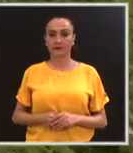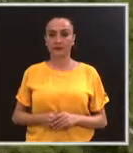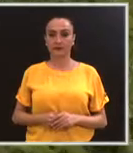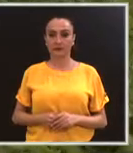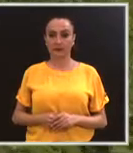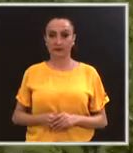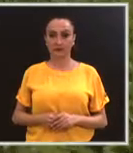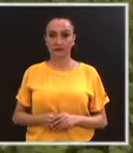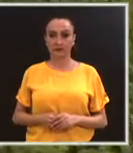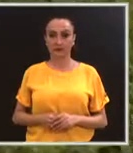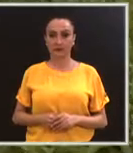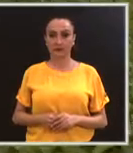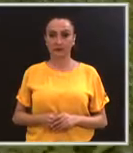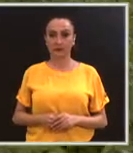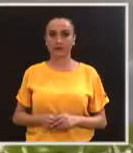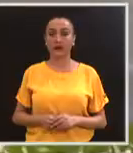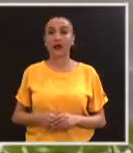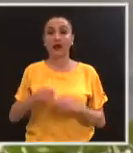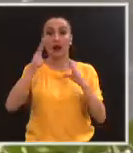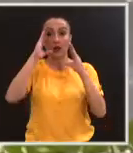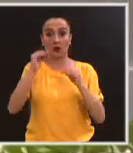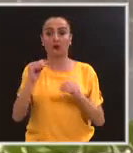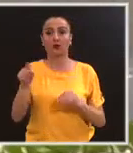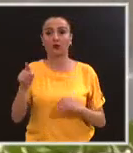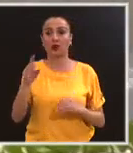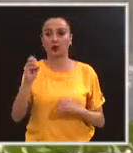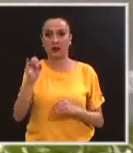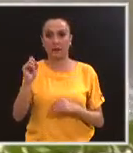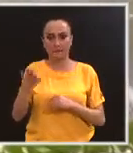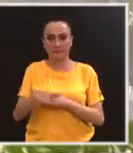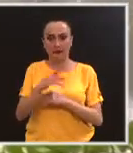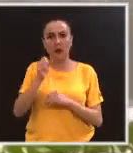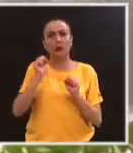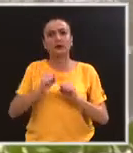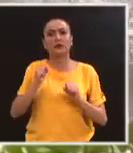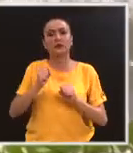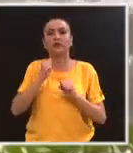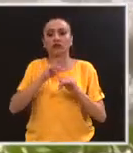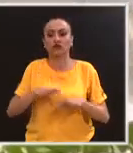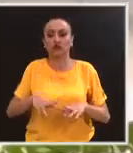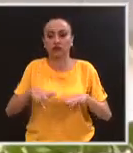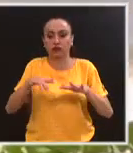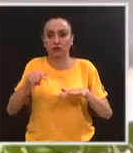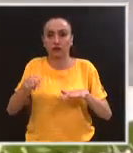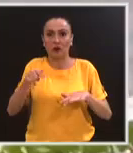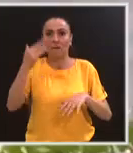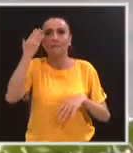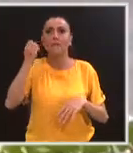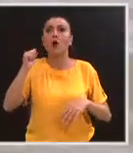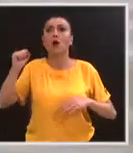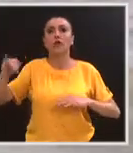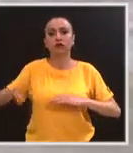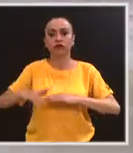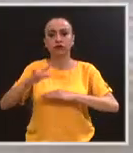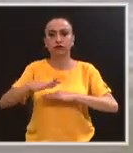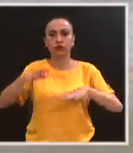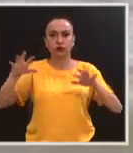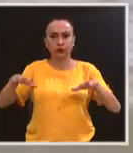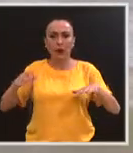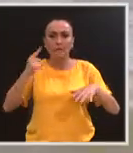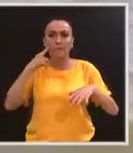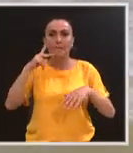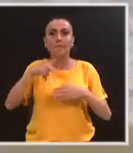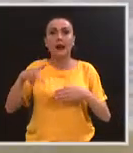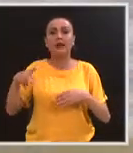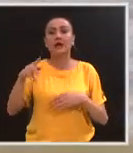información tras el anuncio de mios y mar sobre las posibles inundaciones en el Pacífico debido a la marea alta los vecinos de